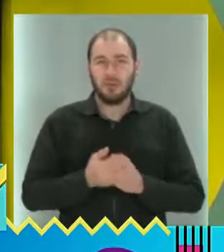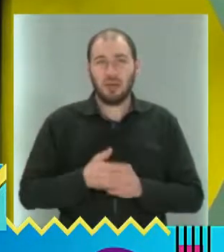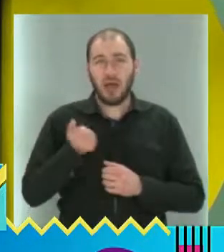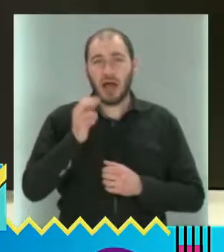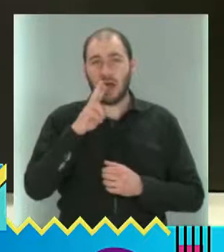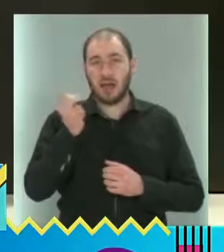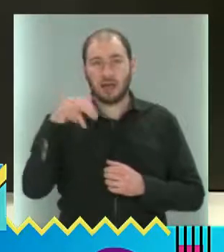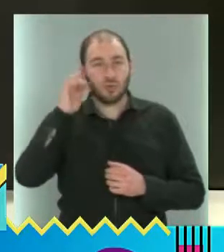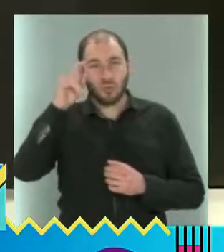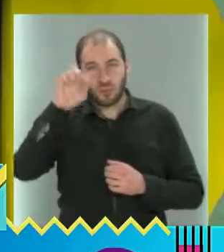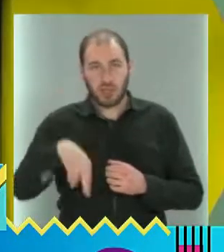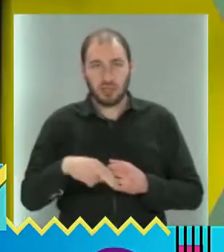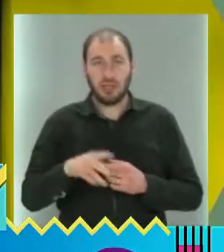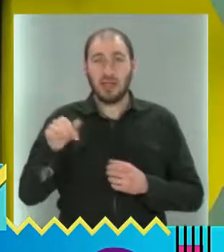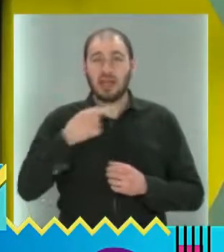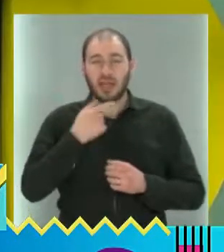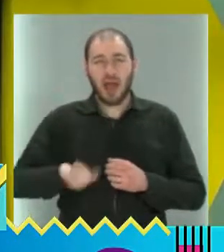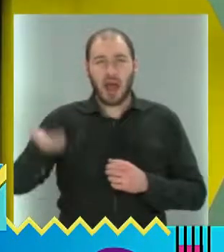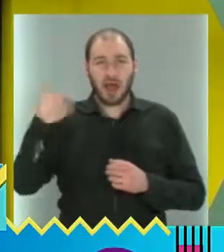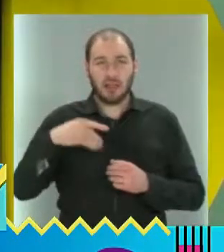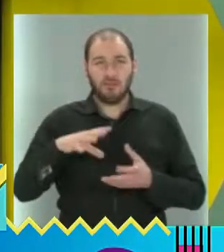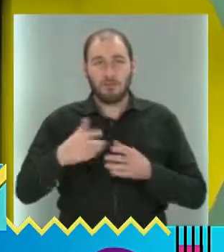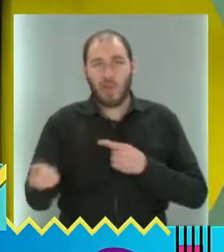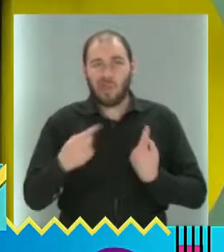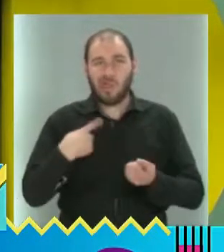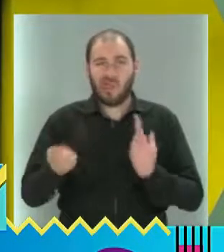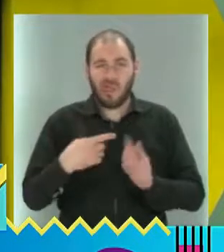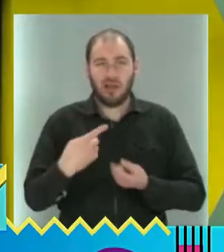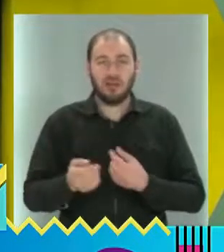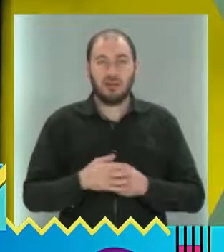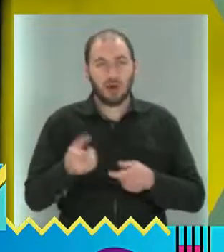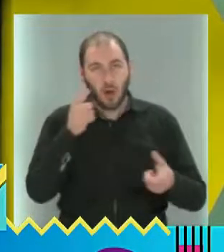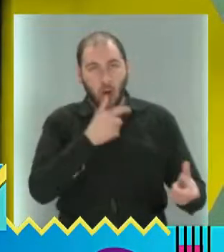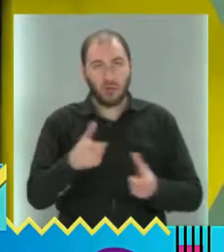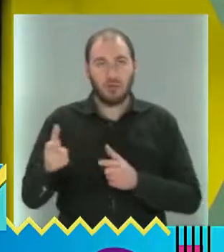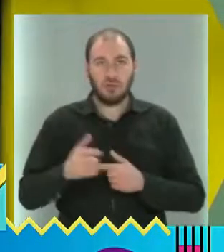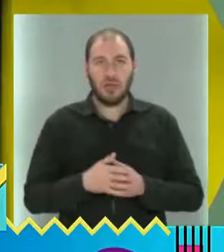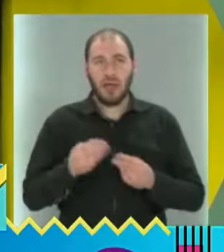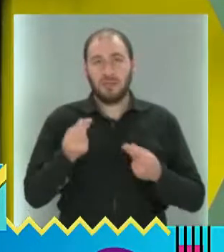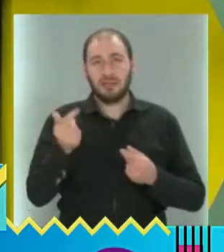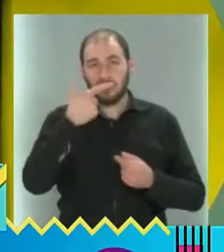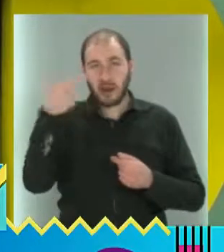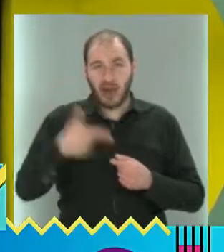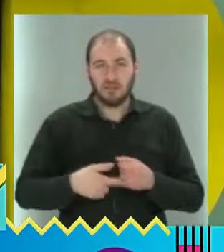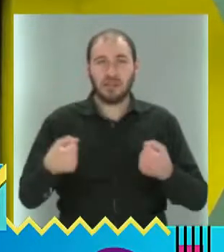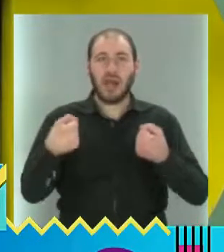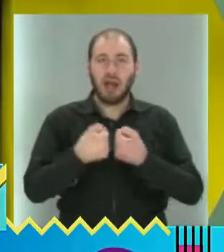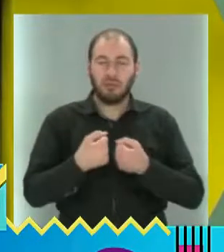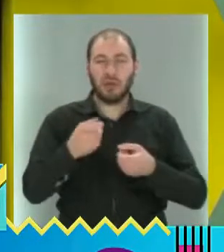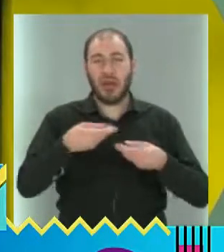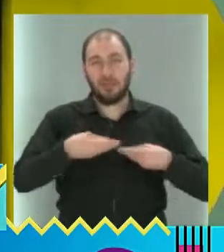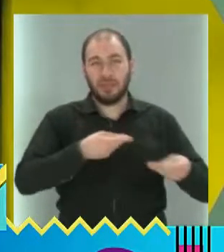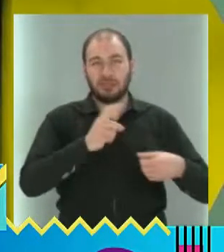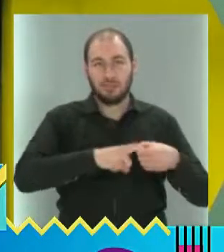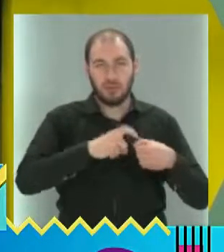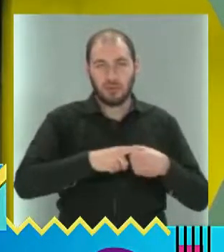del ministro Aranguren, ¿no? Digamos, los intentos que tuvo en su momento, las idas y vueltas que tuvo para intentar controlar el precio de la nafta, los acuerdos que hacía con las